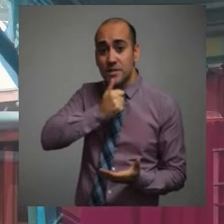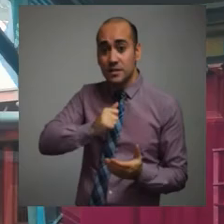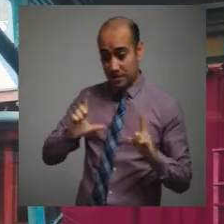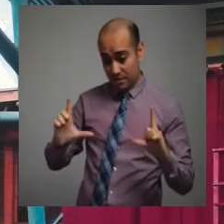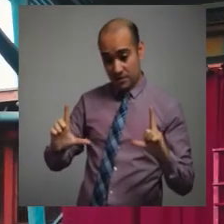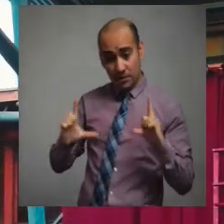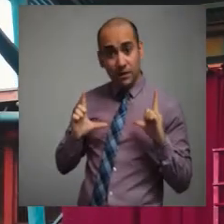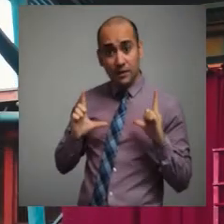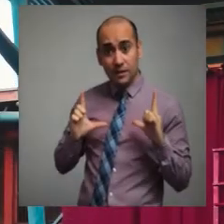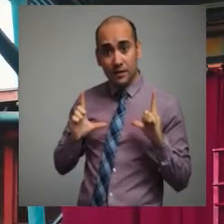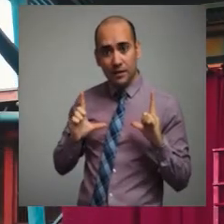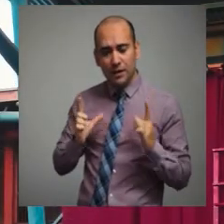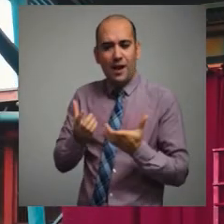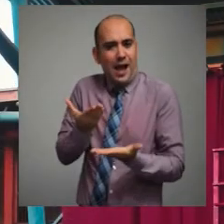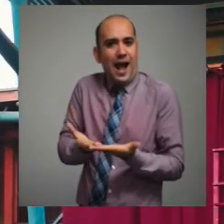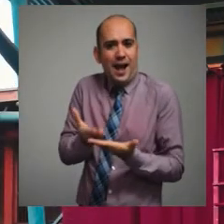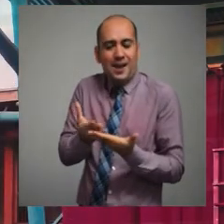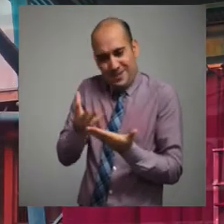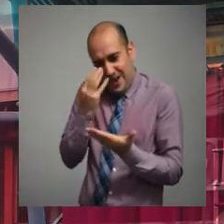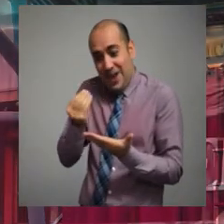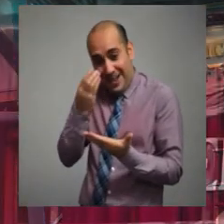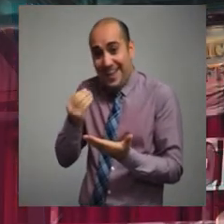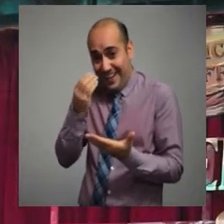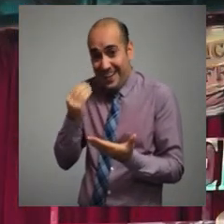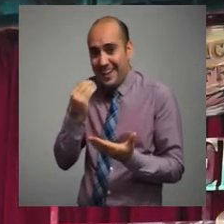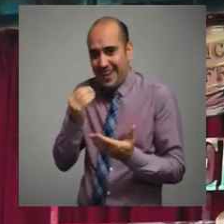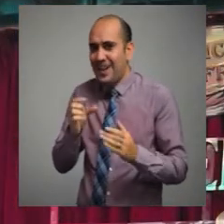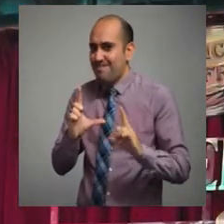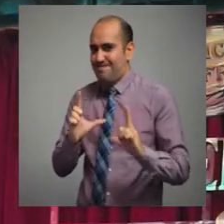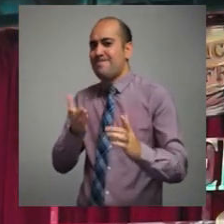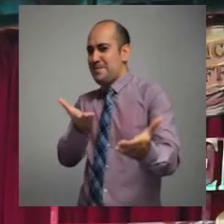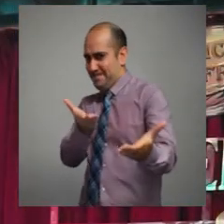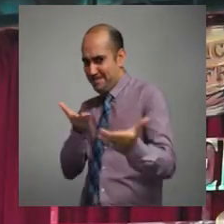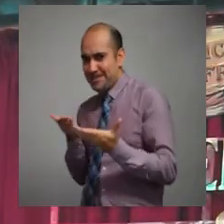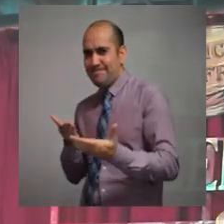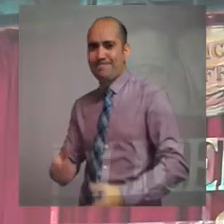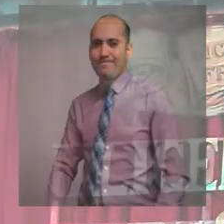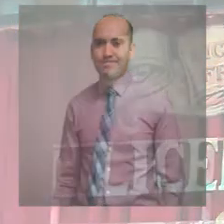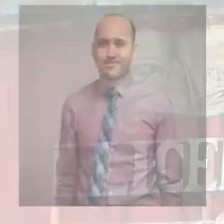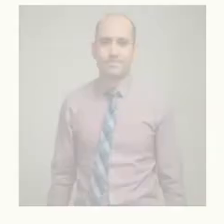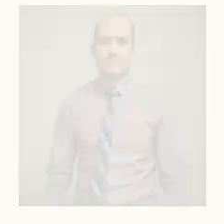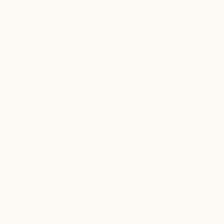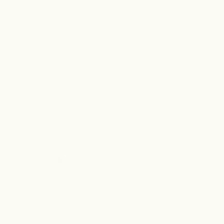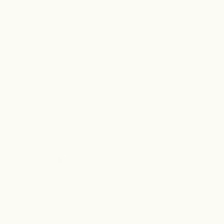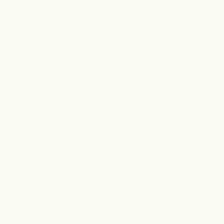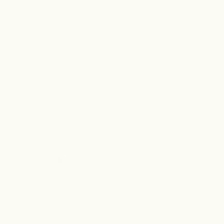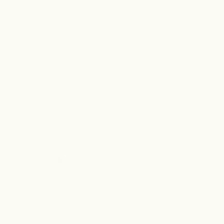tus sueños de poder completar tus estudios y obtener tu licencia media con nosotros.